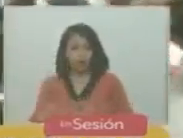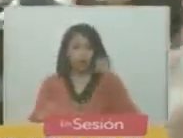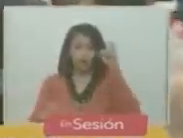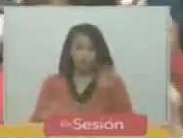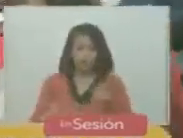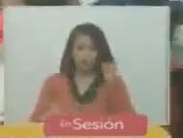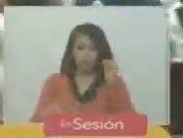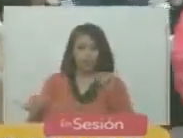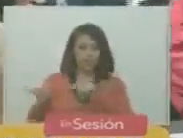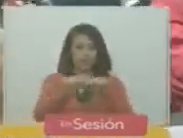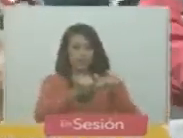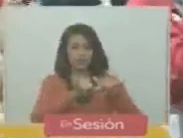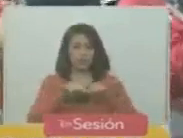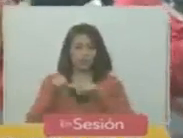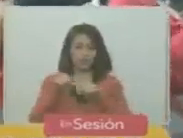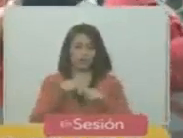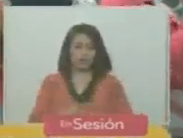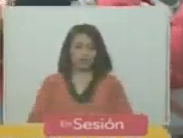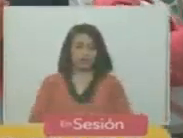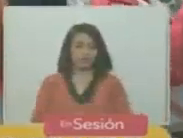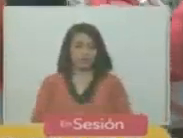mujer.